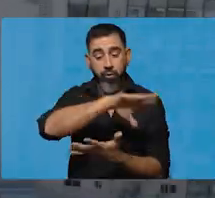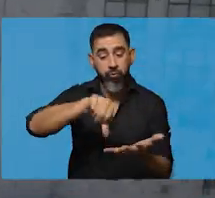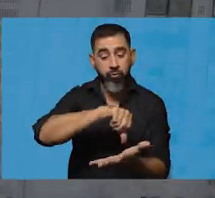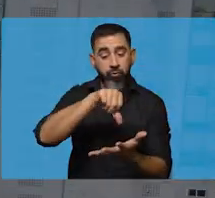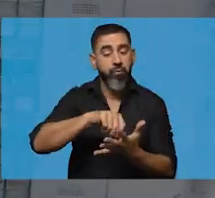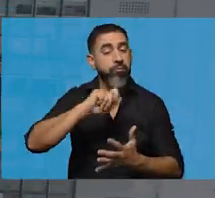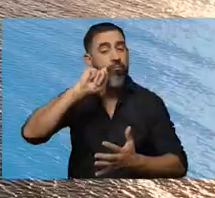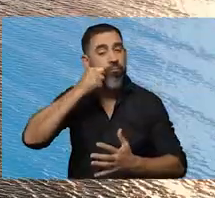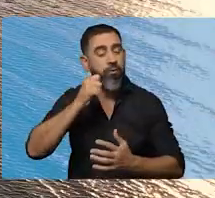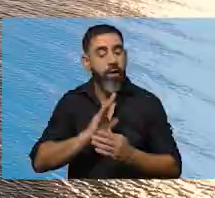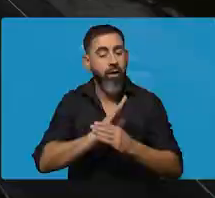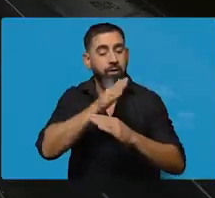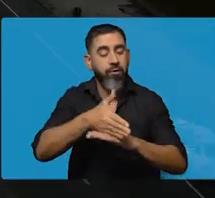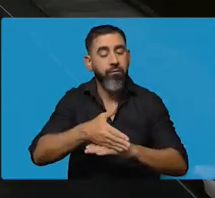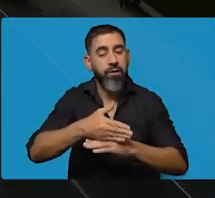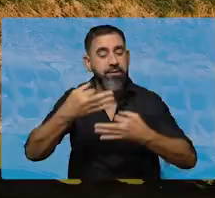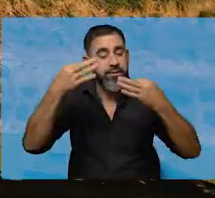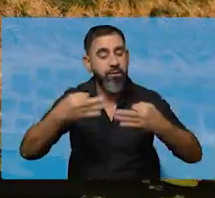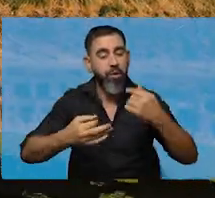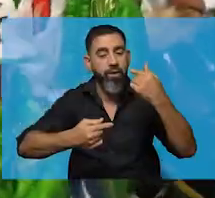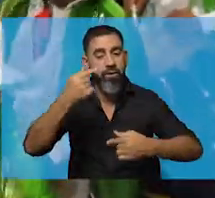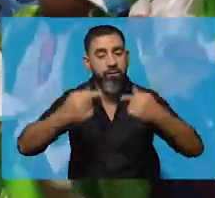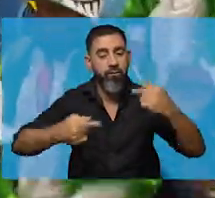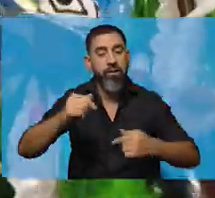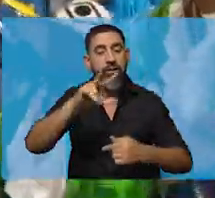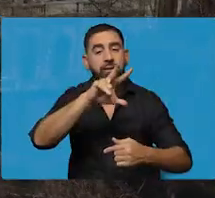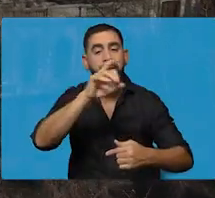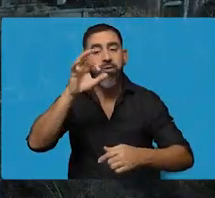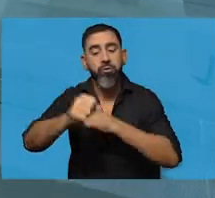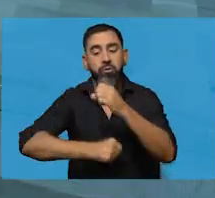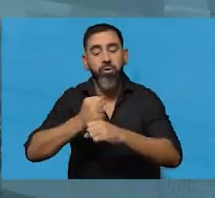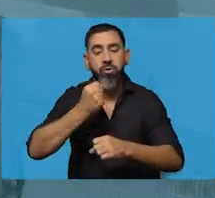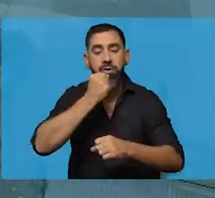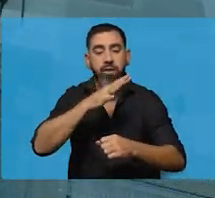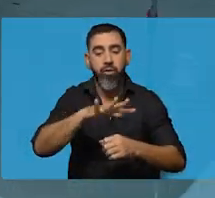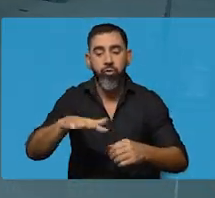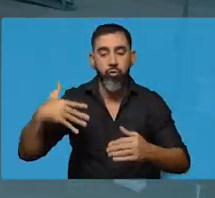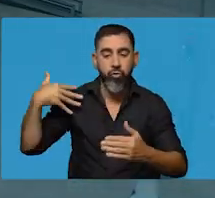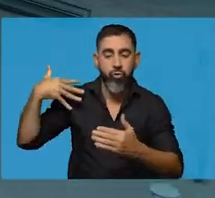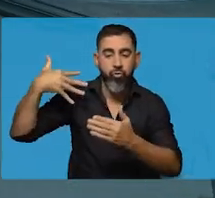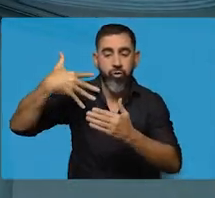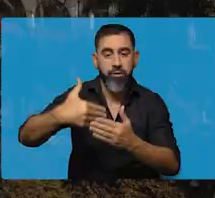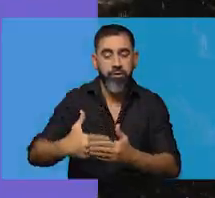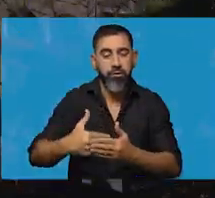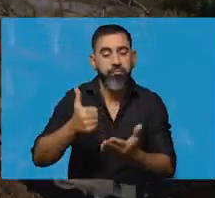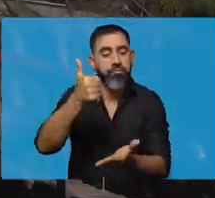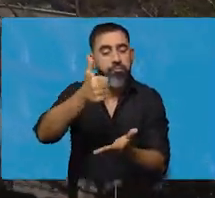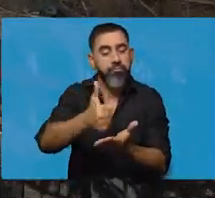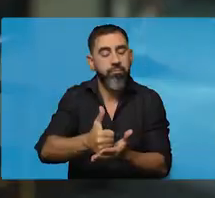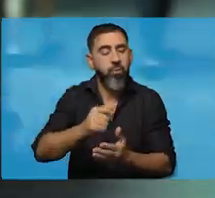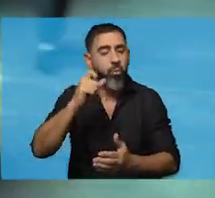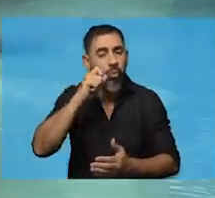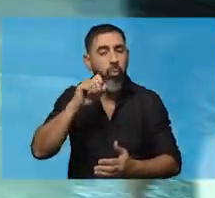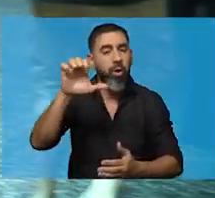Montevideo, una ciudad atractiva, accesible, segura y diversa con 300 años de historia. Un destino